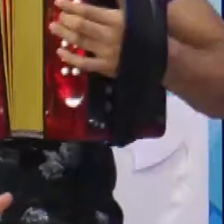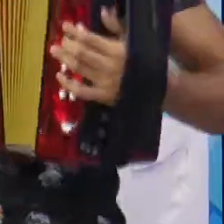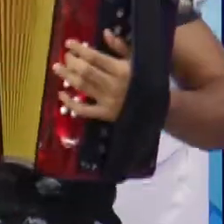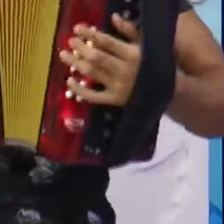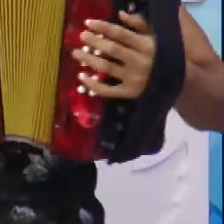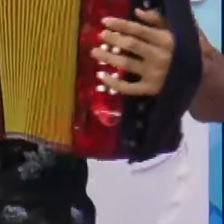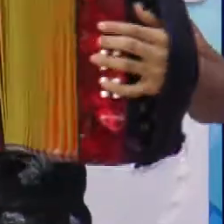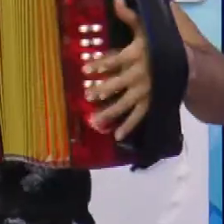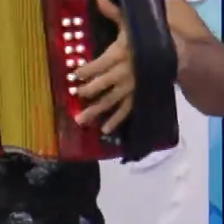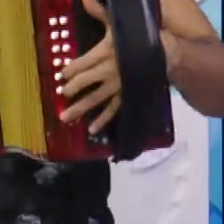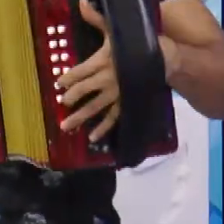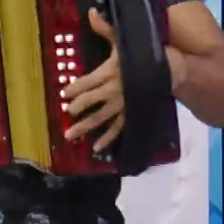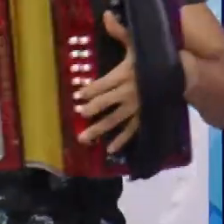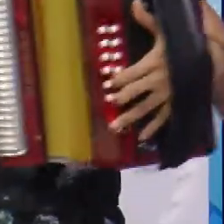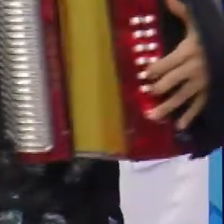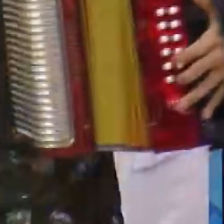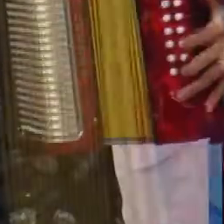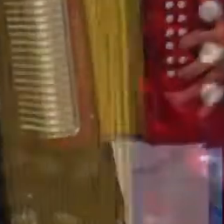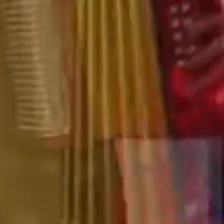¡Uy!